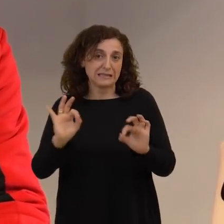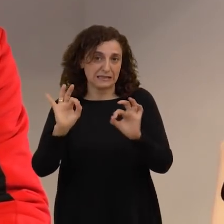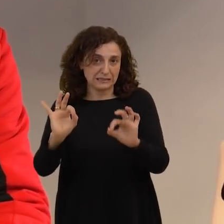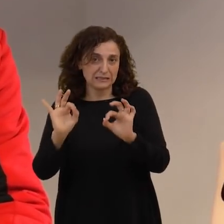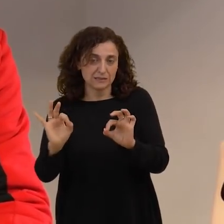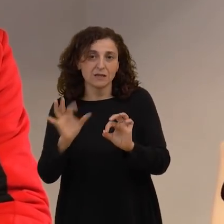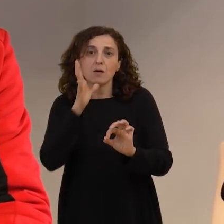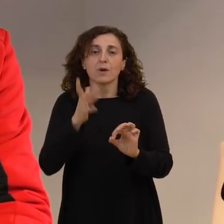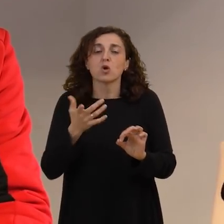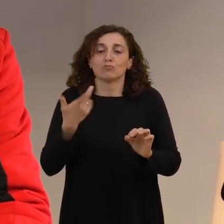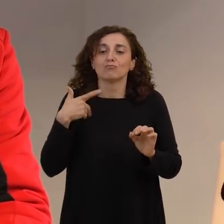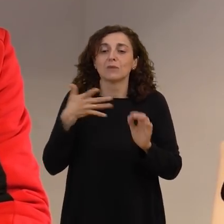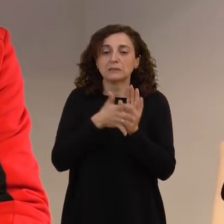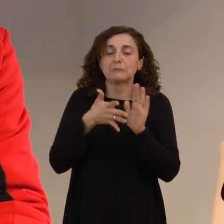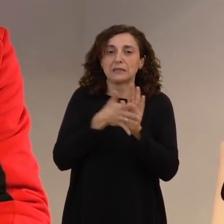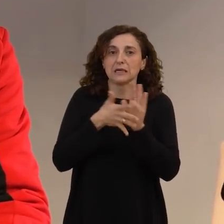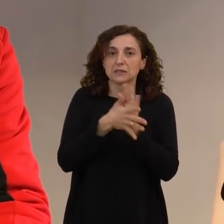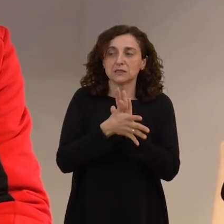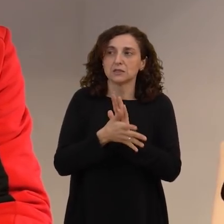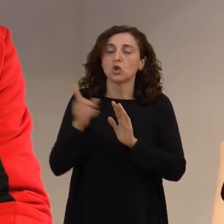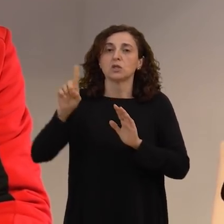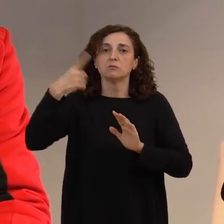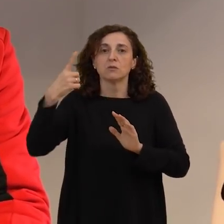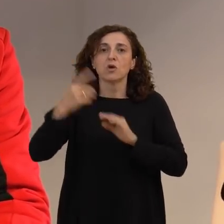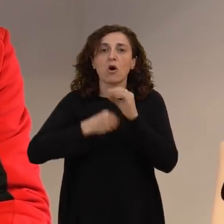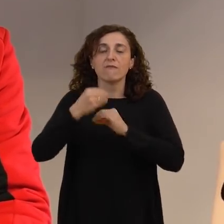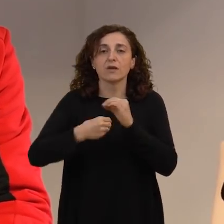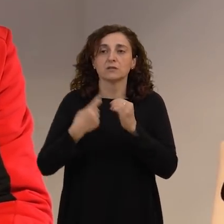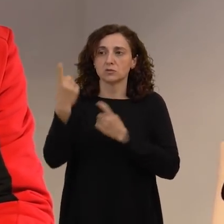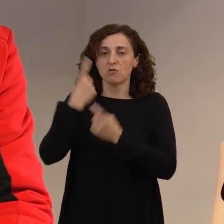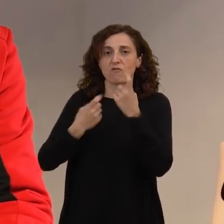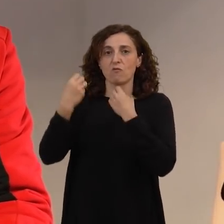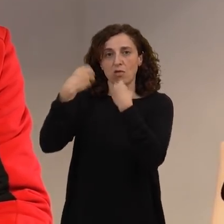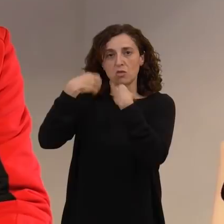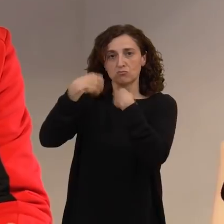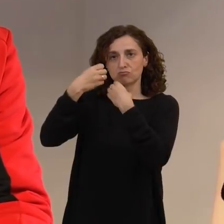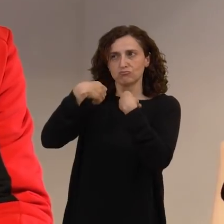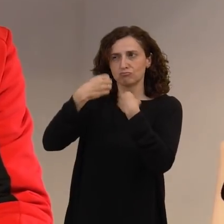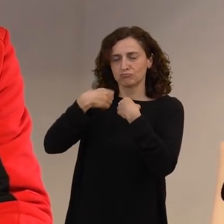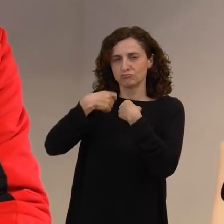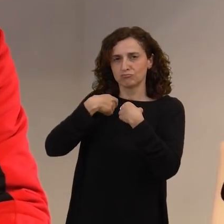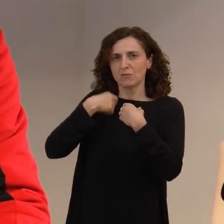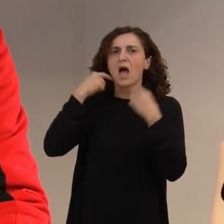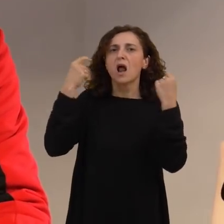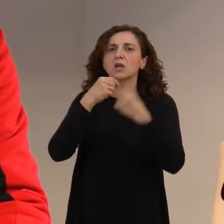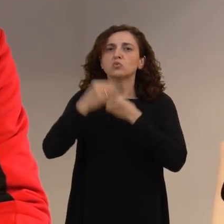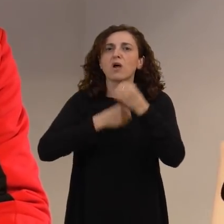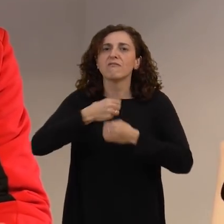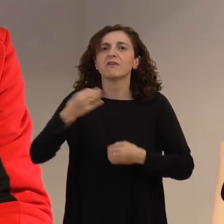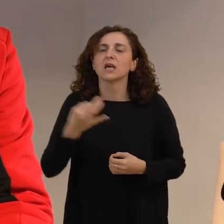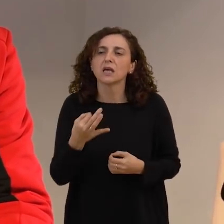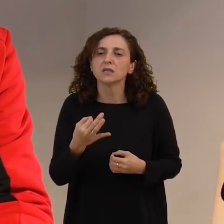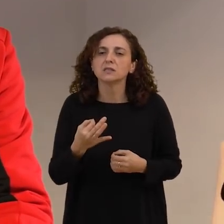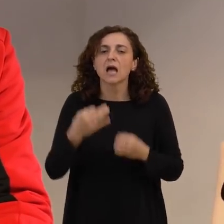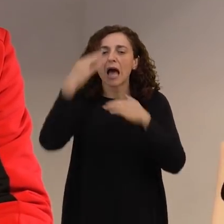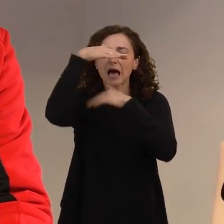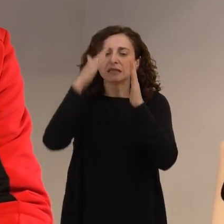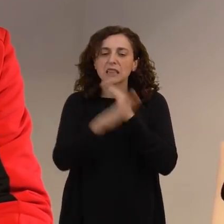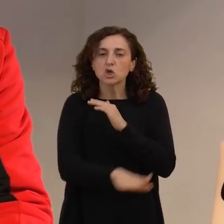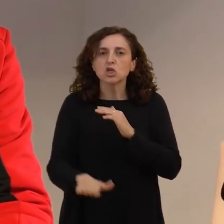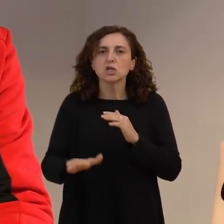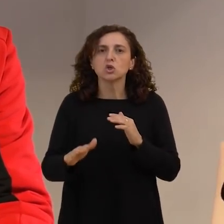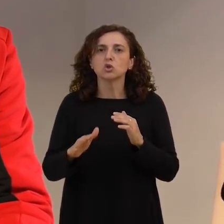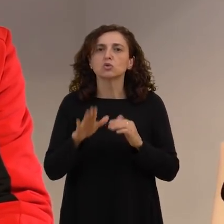un síndrome, pero bueno, les explicas, pues lo primero que hacen es informarte de lo que hacen aquí, cómo tratan a los niños,